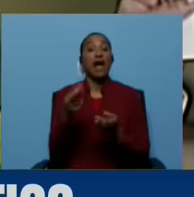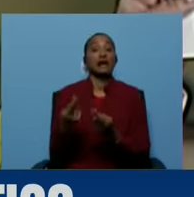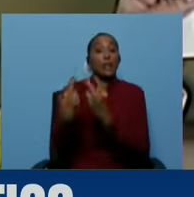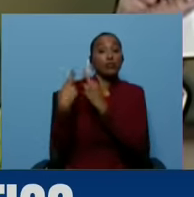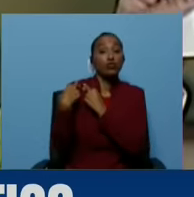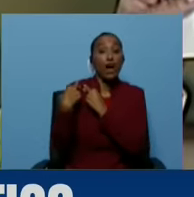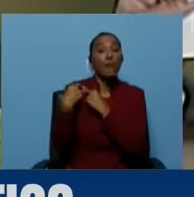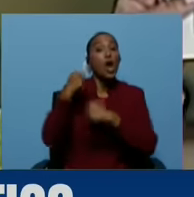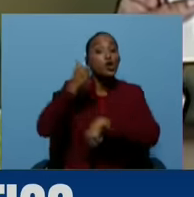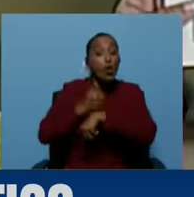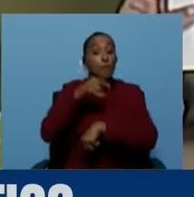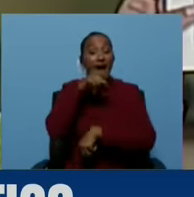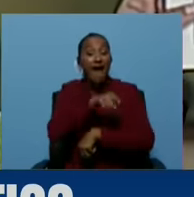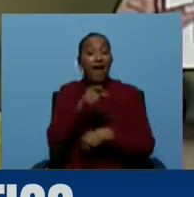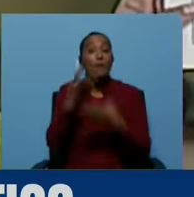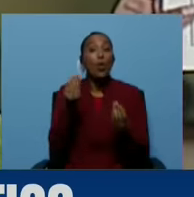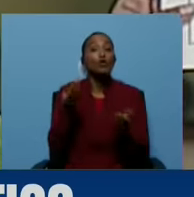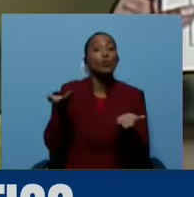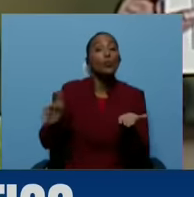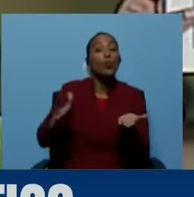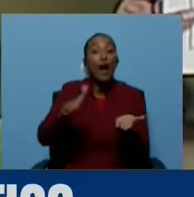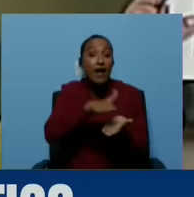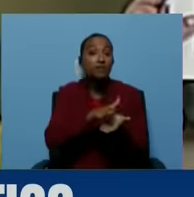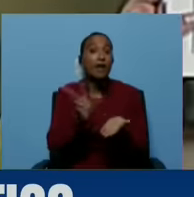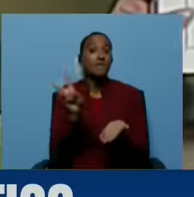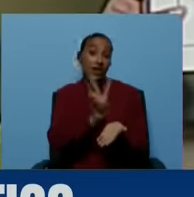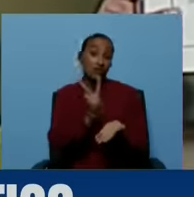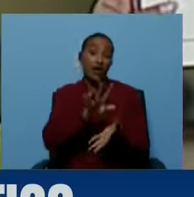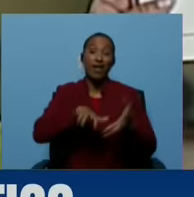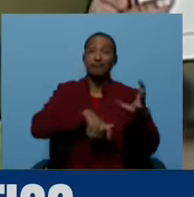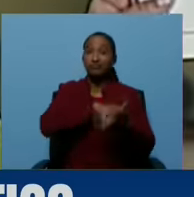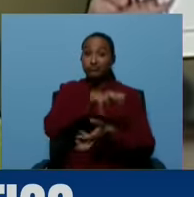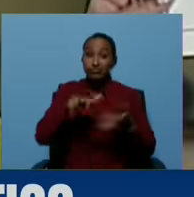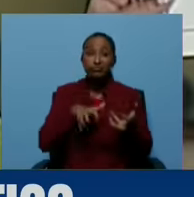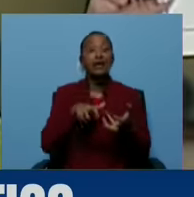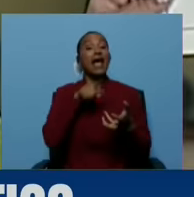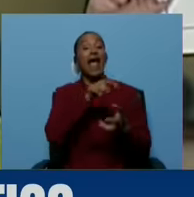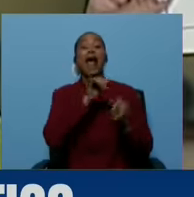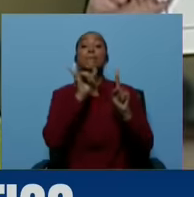fallecidos, de la violencia a la cual él llamó,